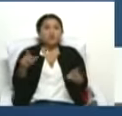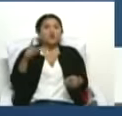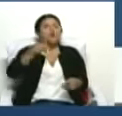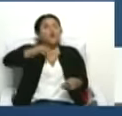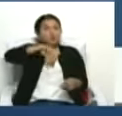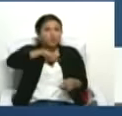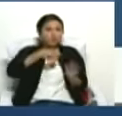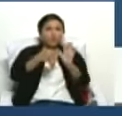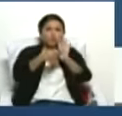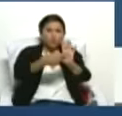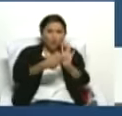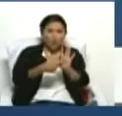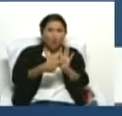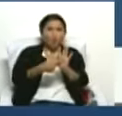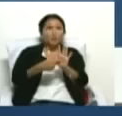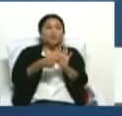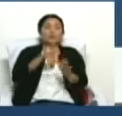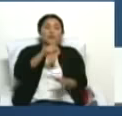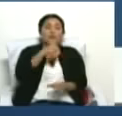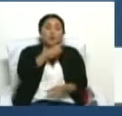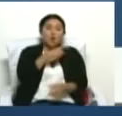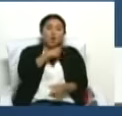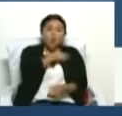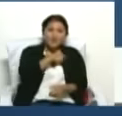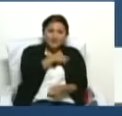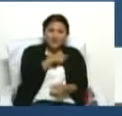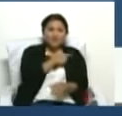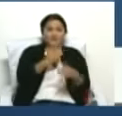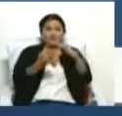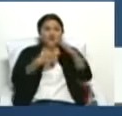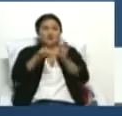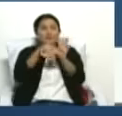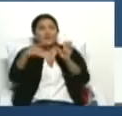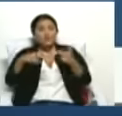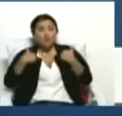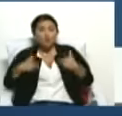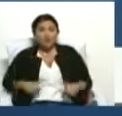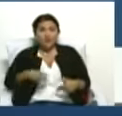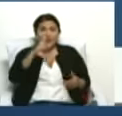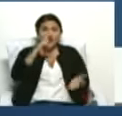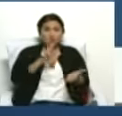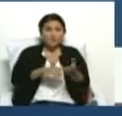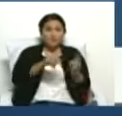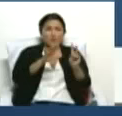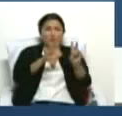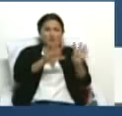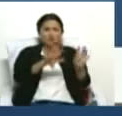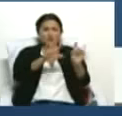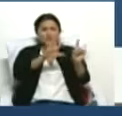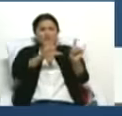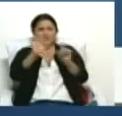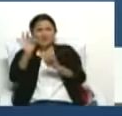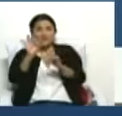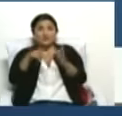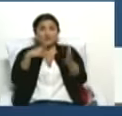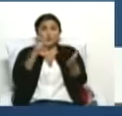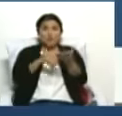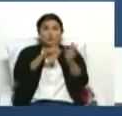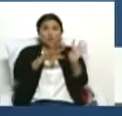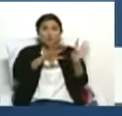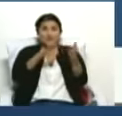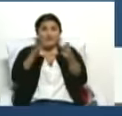Nosotros venimos de los comités de base de derechos humanos de los años 70, 80, 90, ad